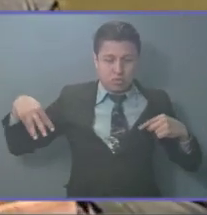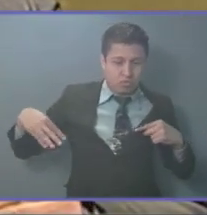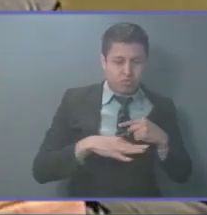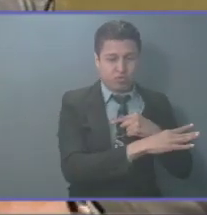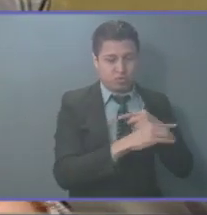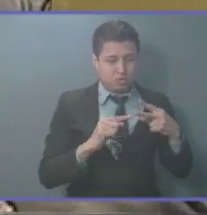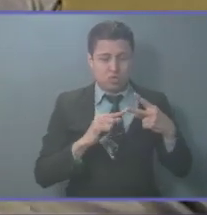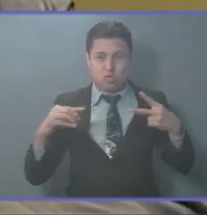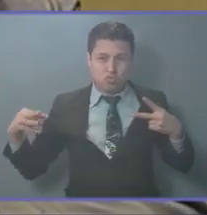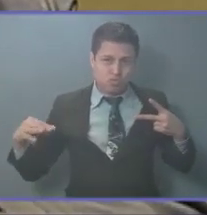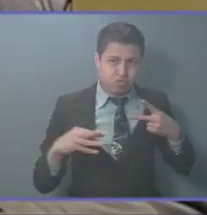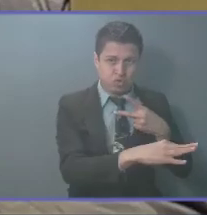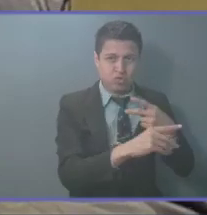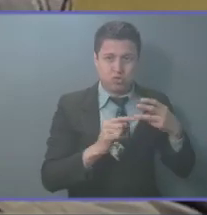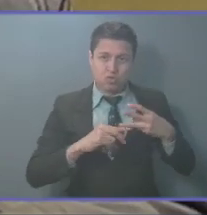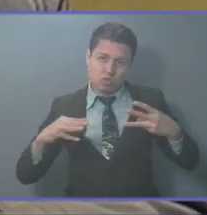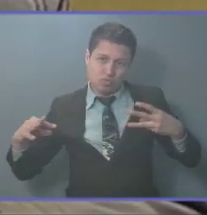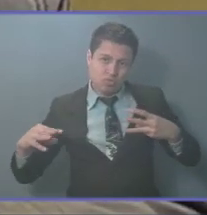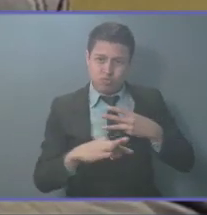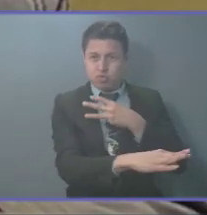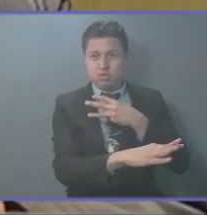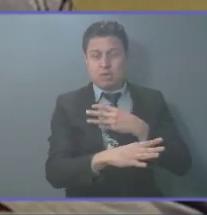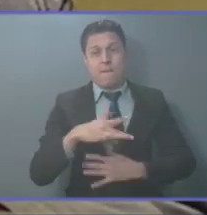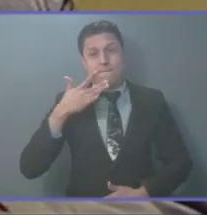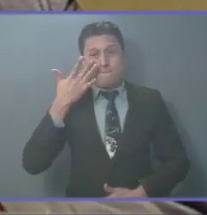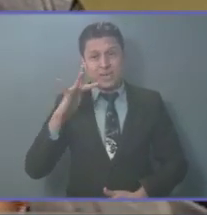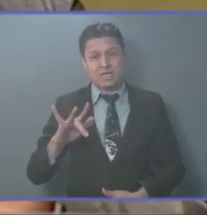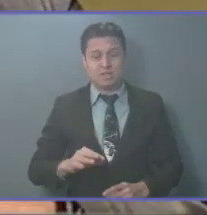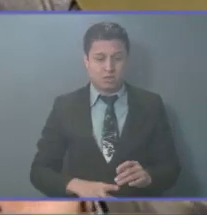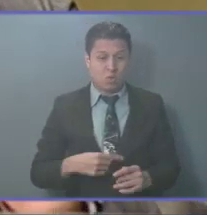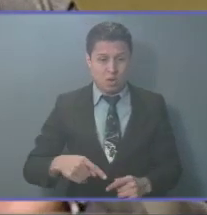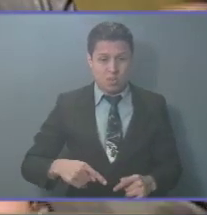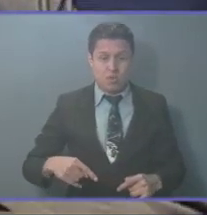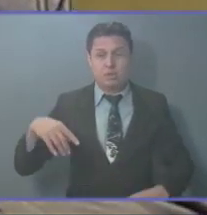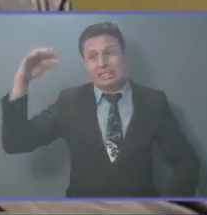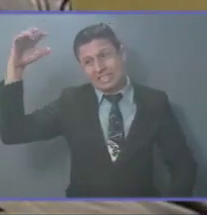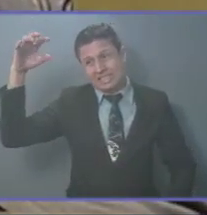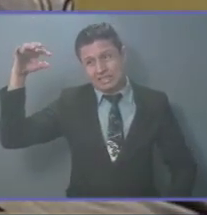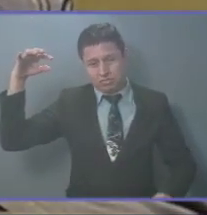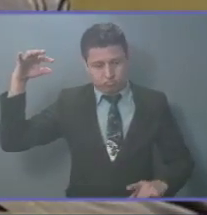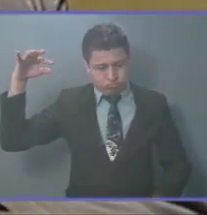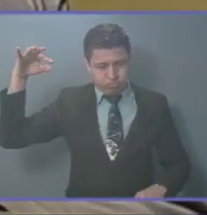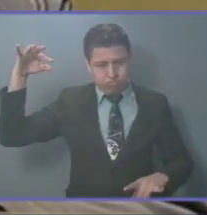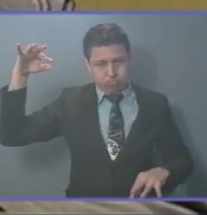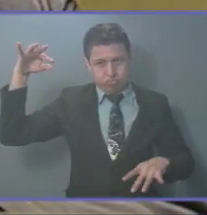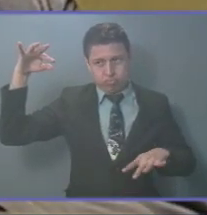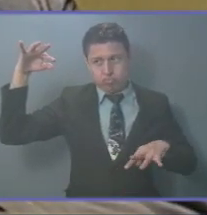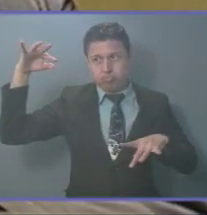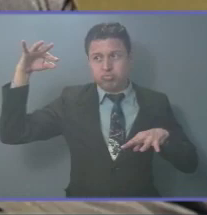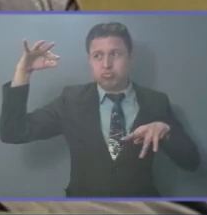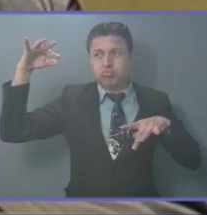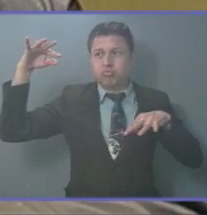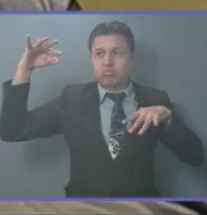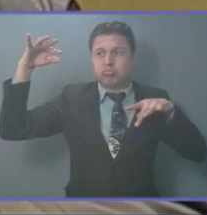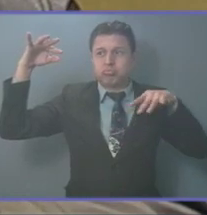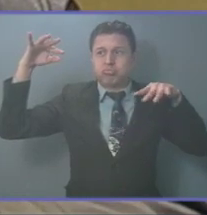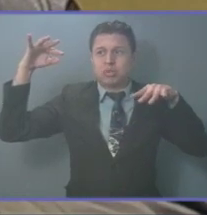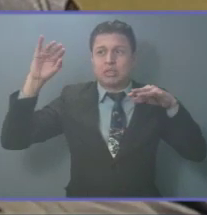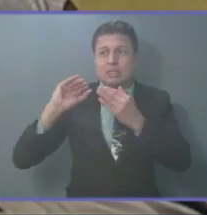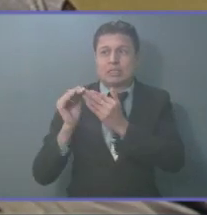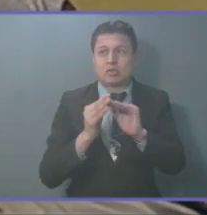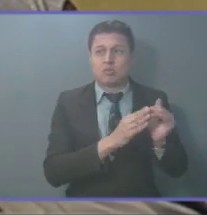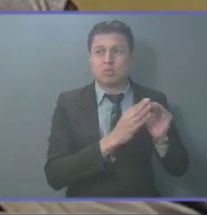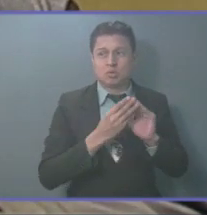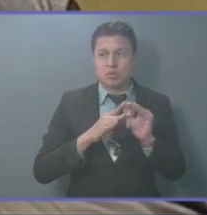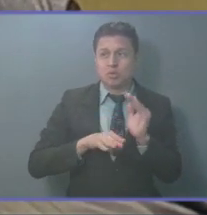Salvador a la zona oriental y que provoca tragedias permanentemente. Más de 500 comunidades tiene